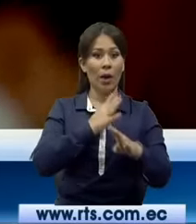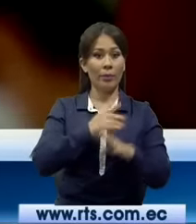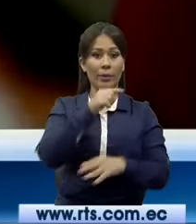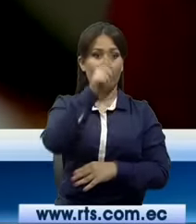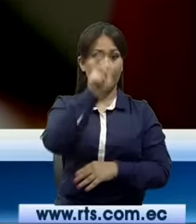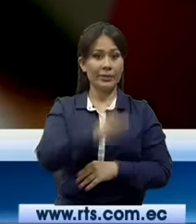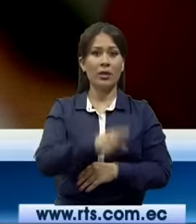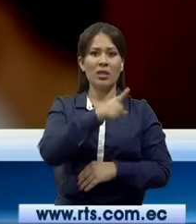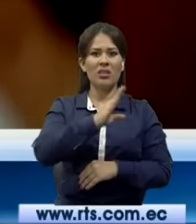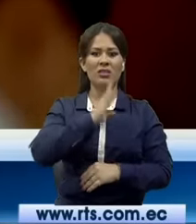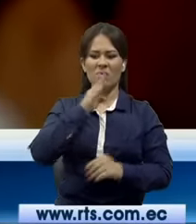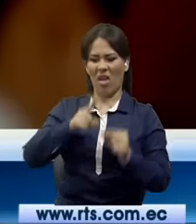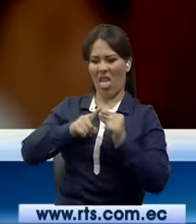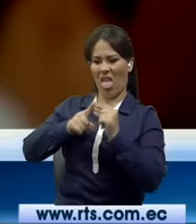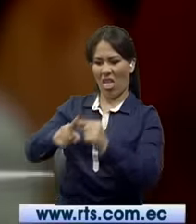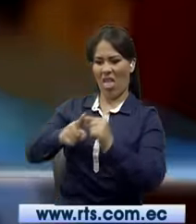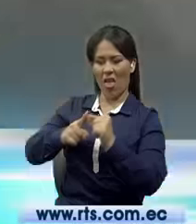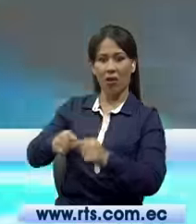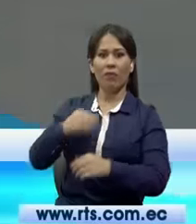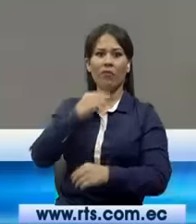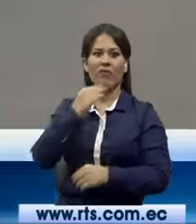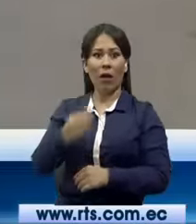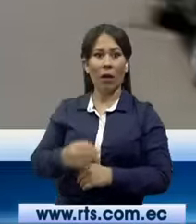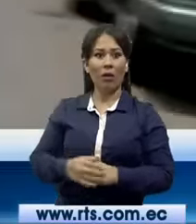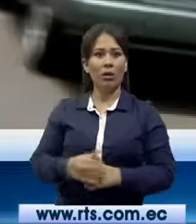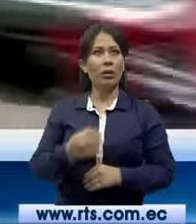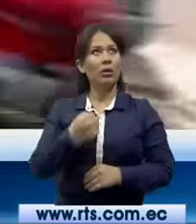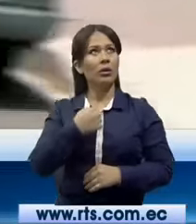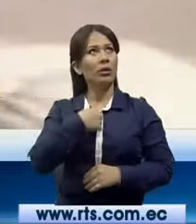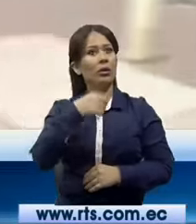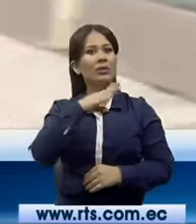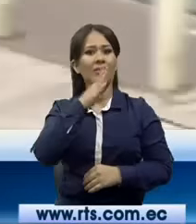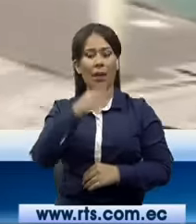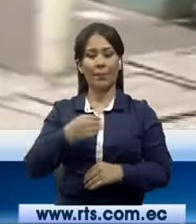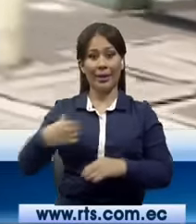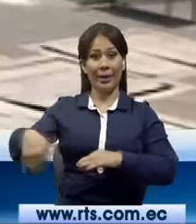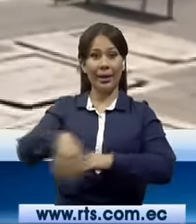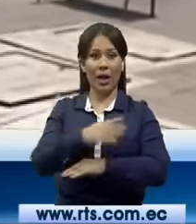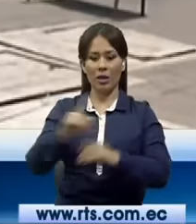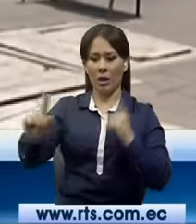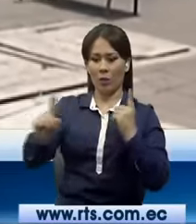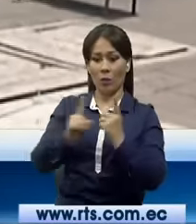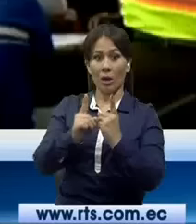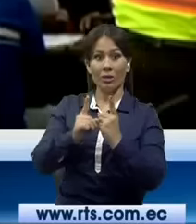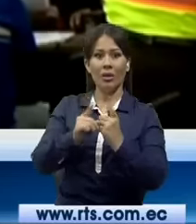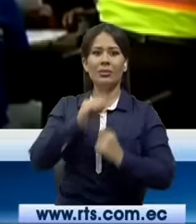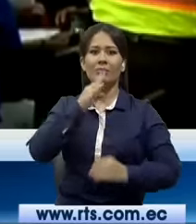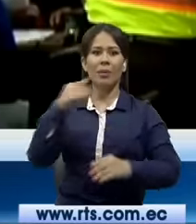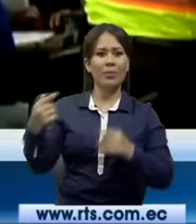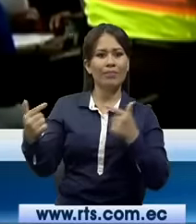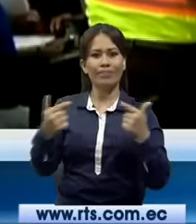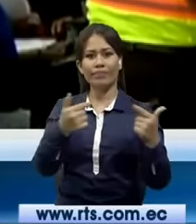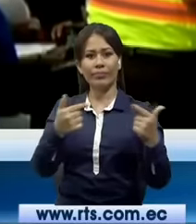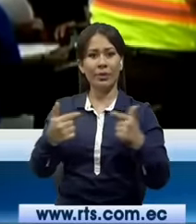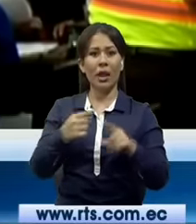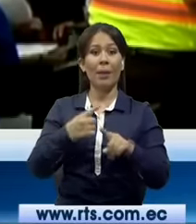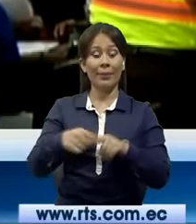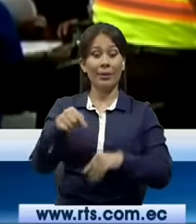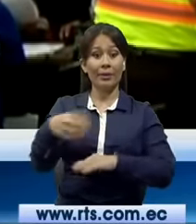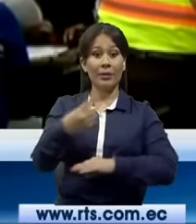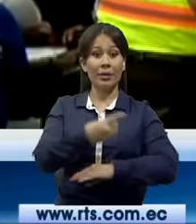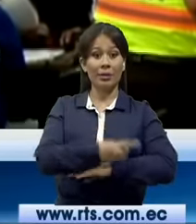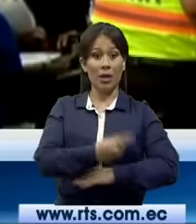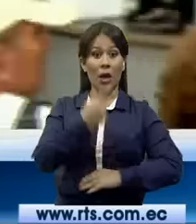en sitio insulta a la madre, insulta a los bebés. En cada encuentro que tenían en la calle, ambos discutían. Pero ese día, asegura que